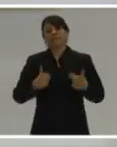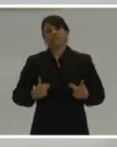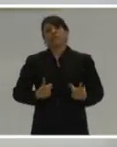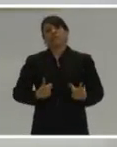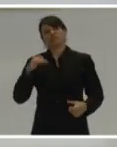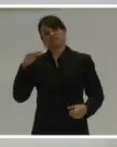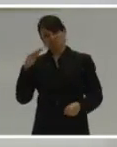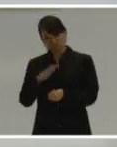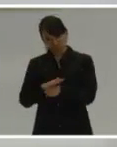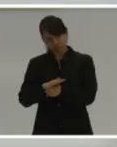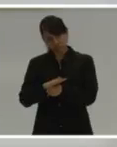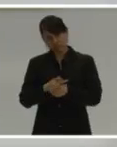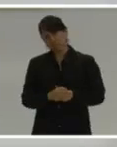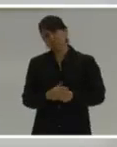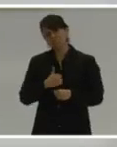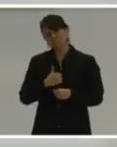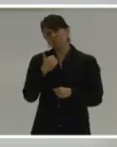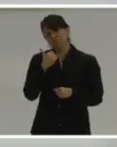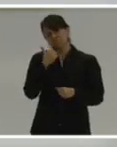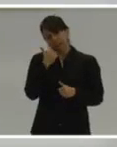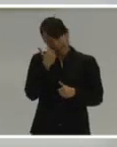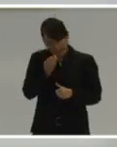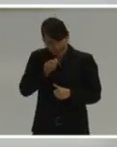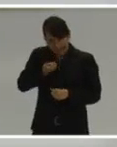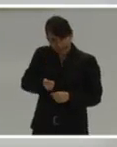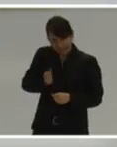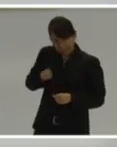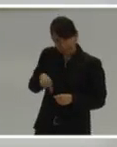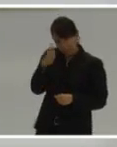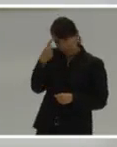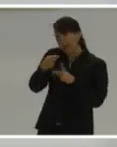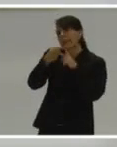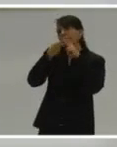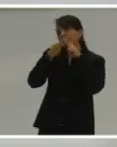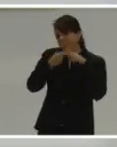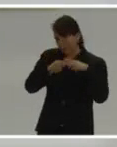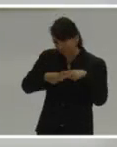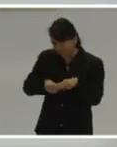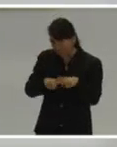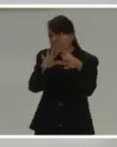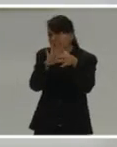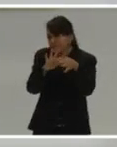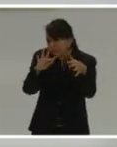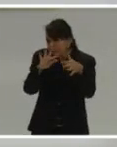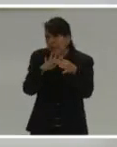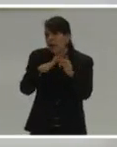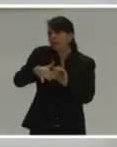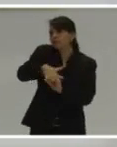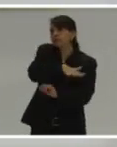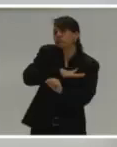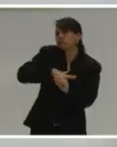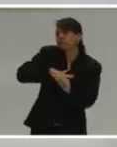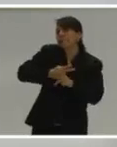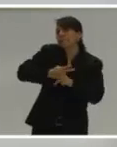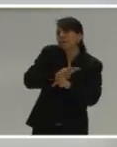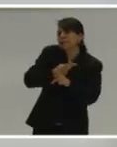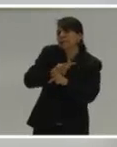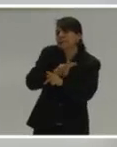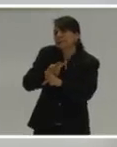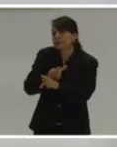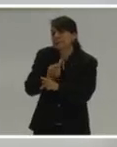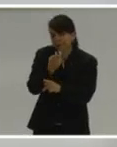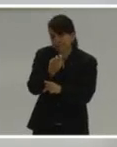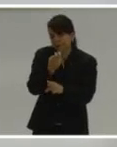Yo quería iniciar con esto, en este contexto, para pues